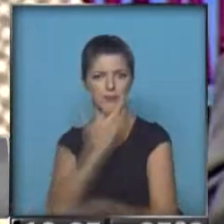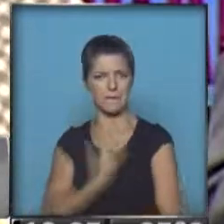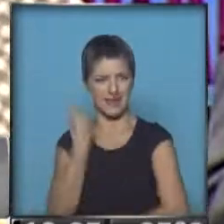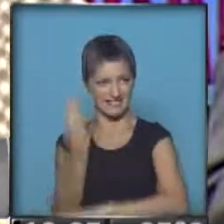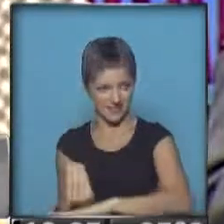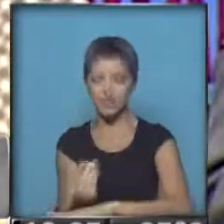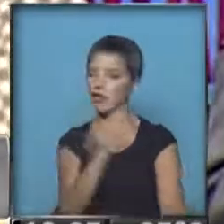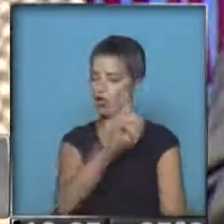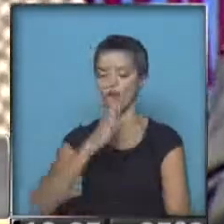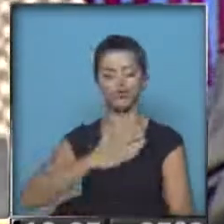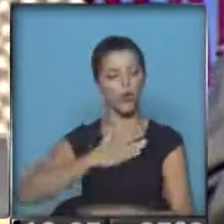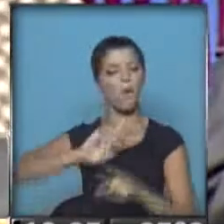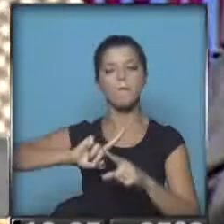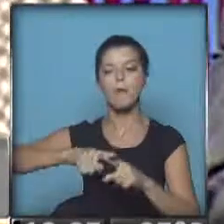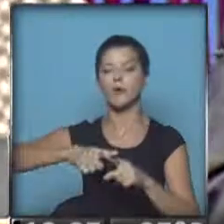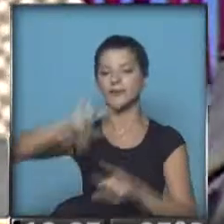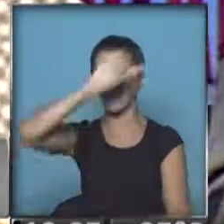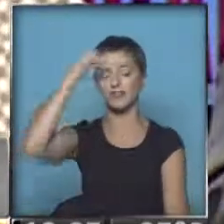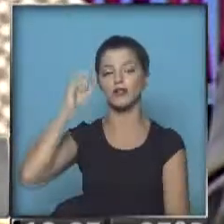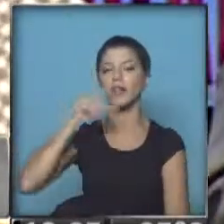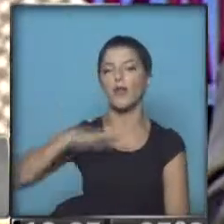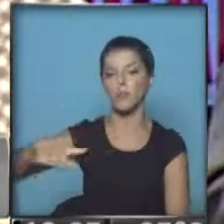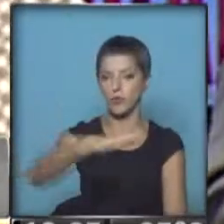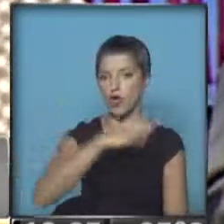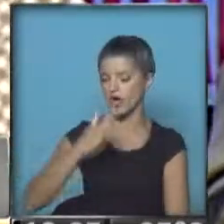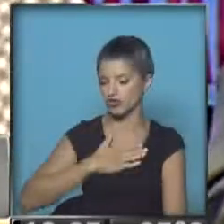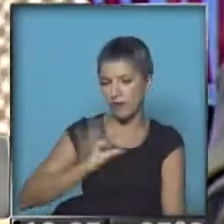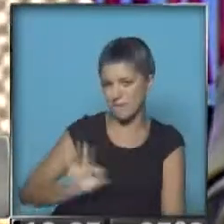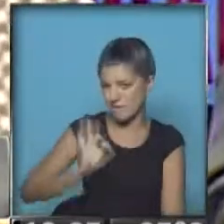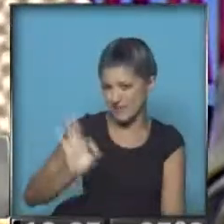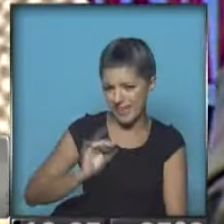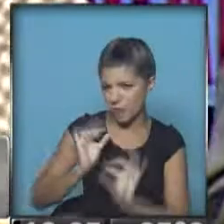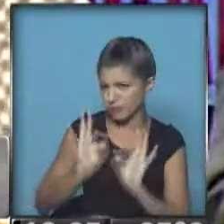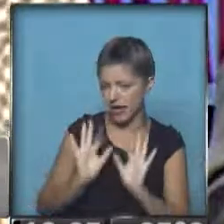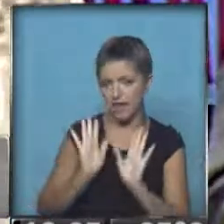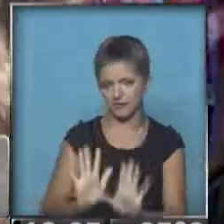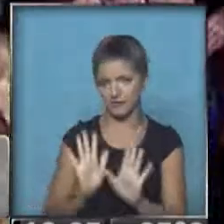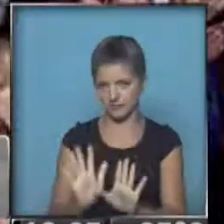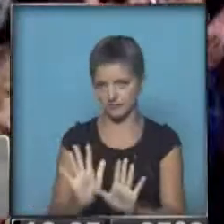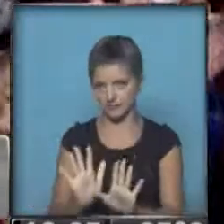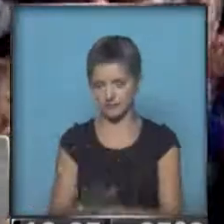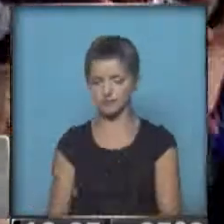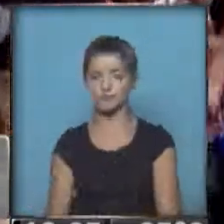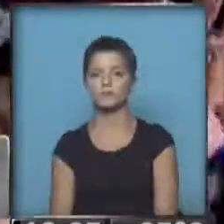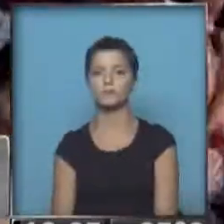militante nacional y popular que fui toda mi vida. Toda mi vida.